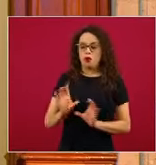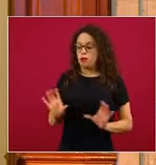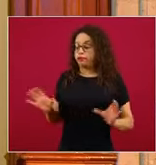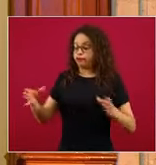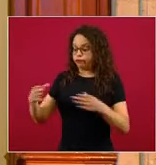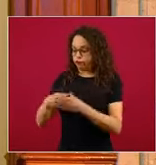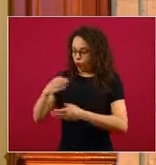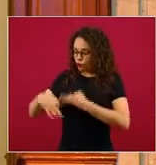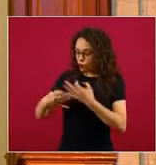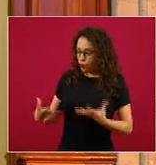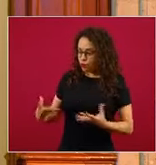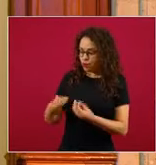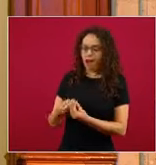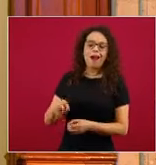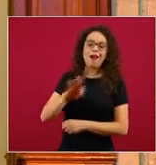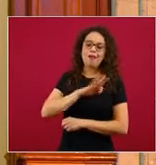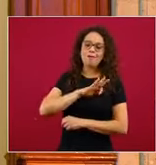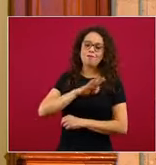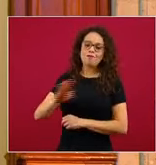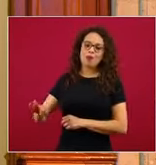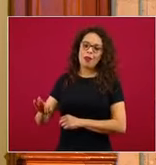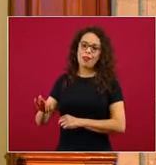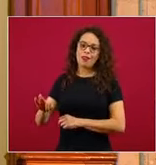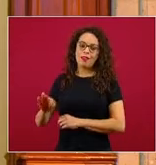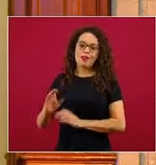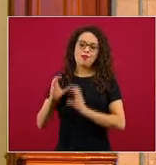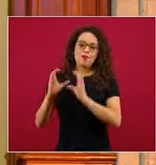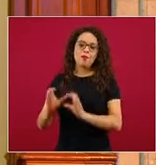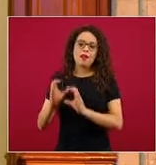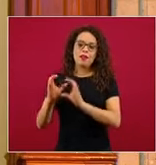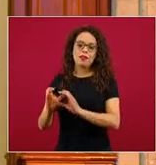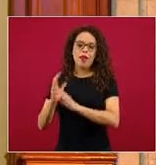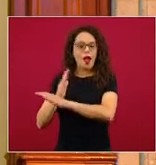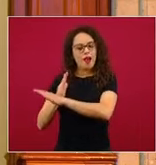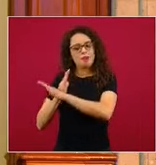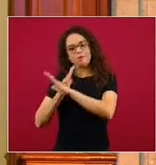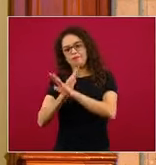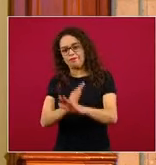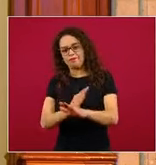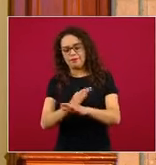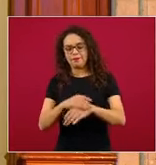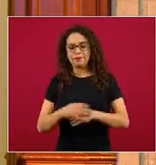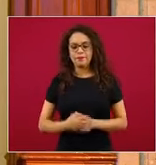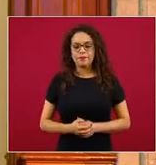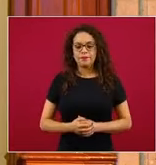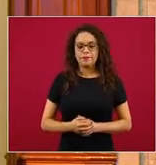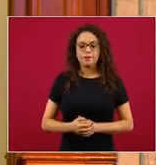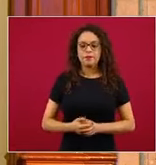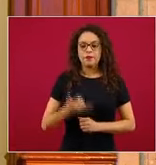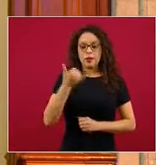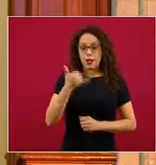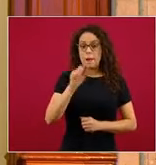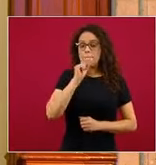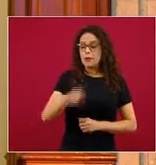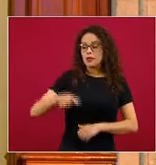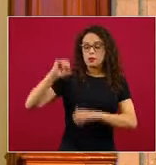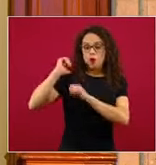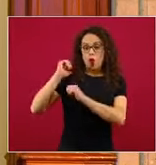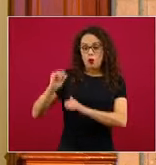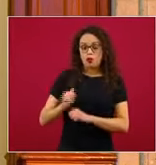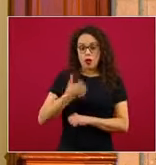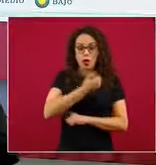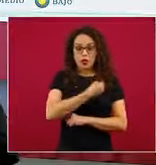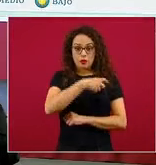todos juntos la prevengamos. Y lógicamente para efectos de lo comunitario tenemos también las intervenciones que las autoridades